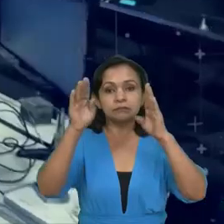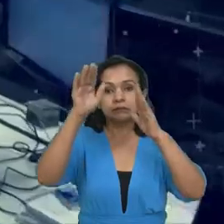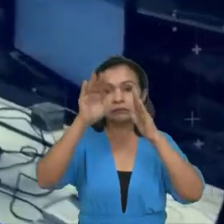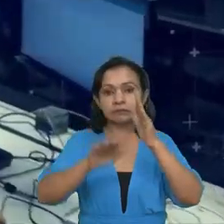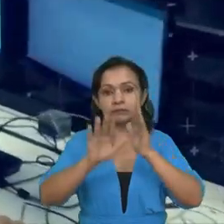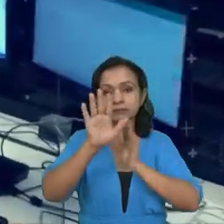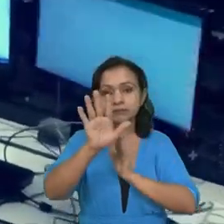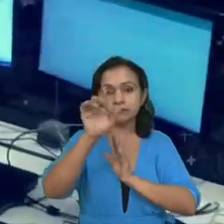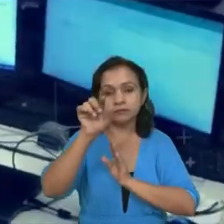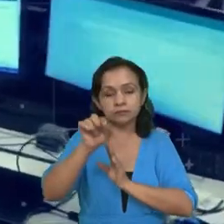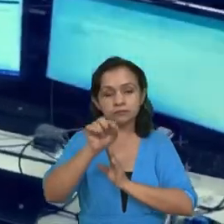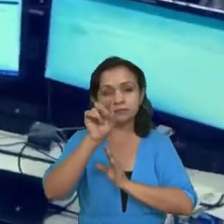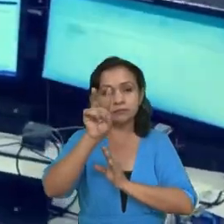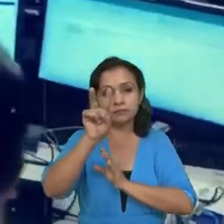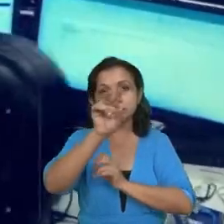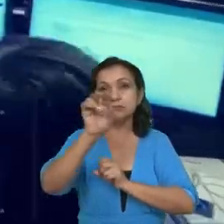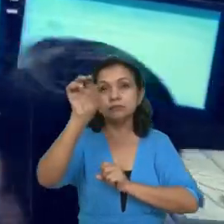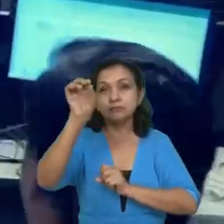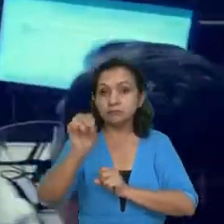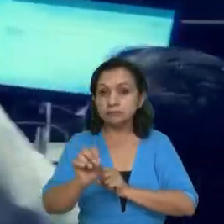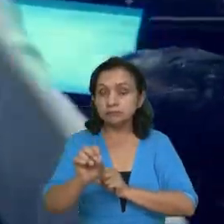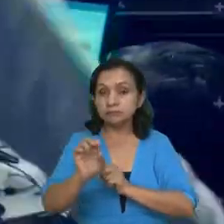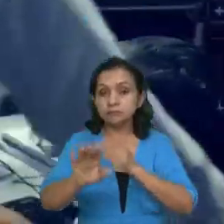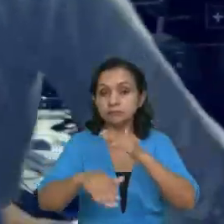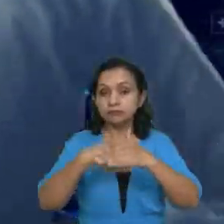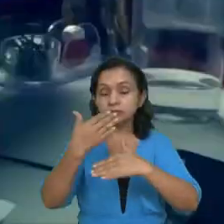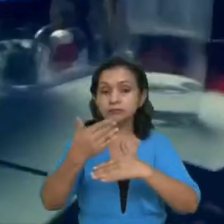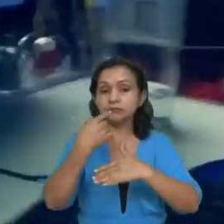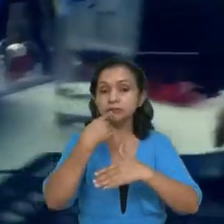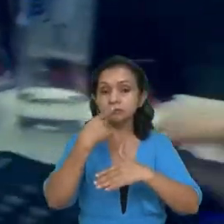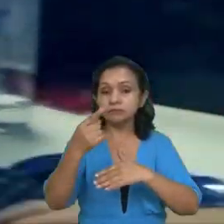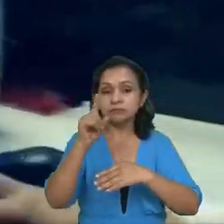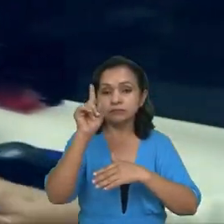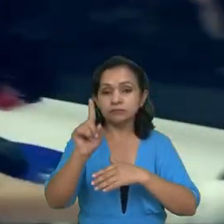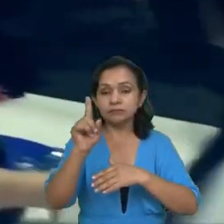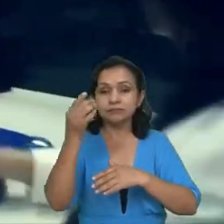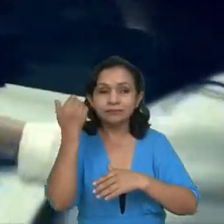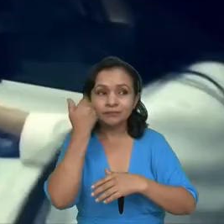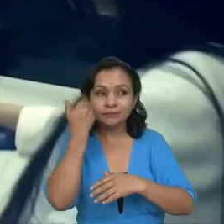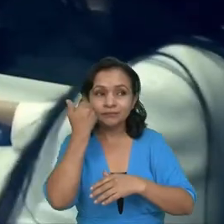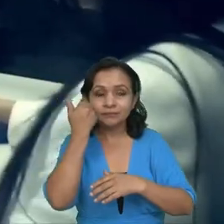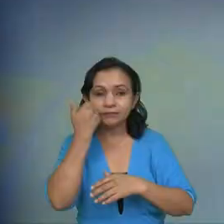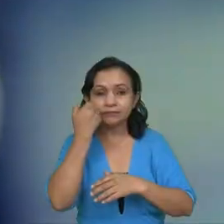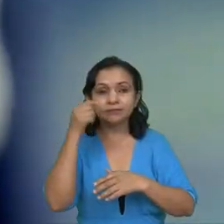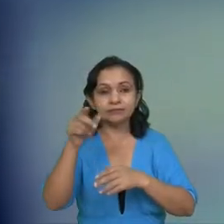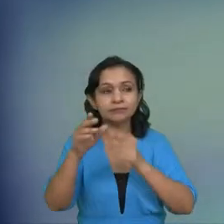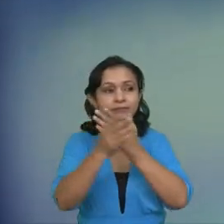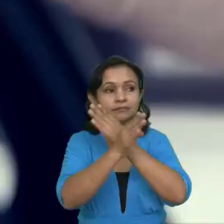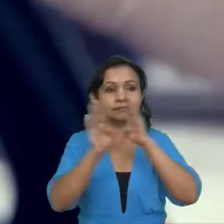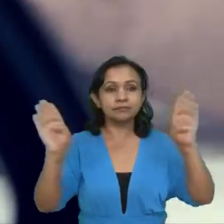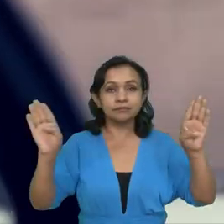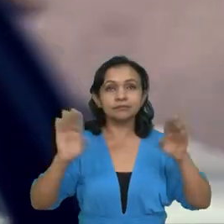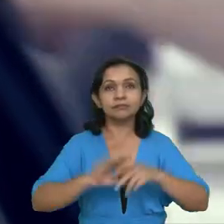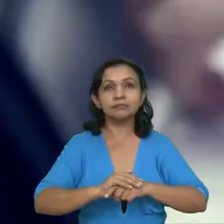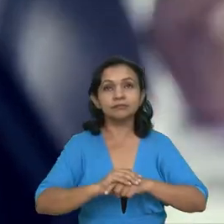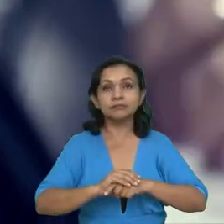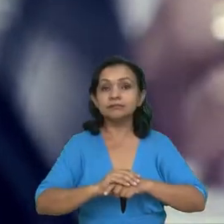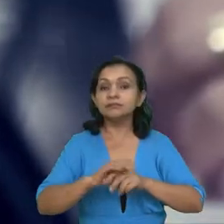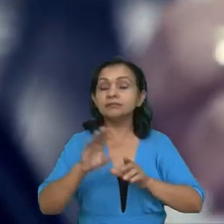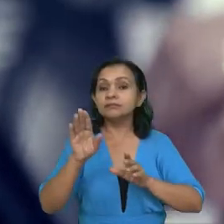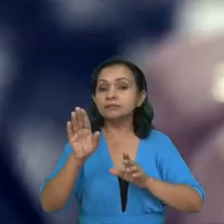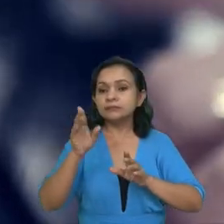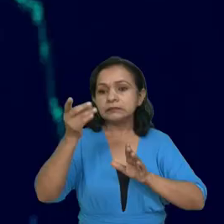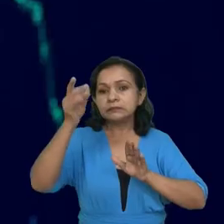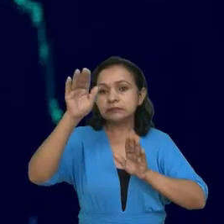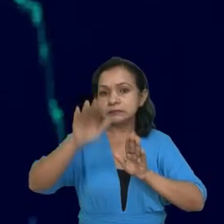de 5.2 por ciento luego que se confirmara el primer caso de coronavirus en este país y el real brasileño ha